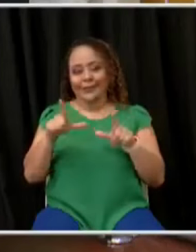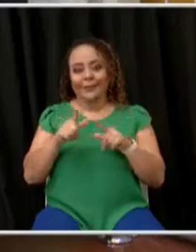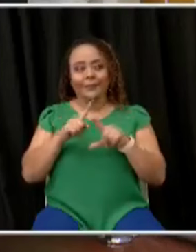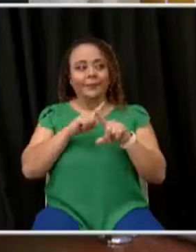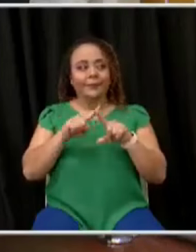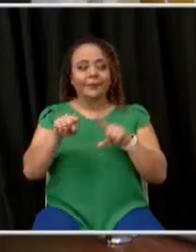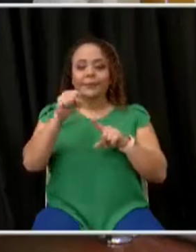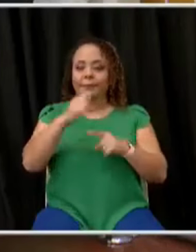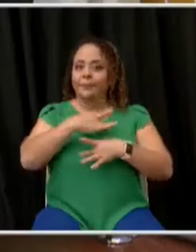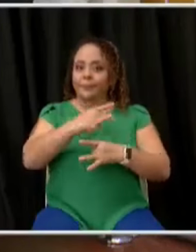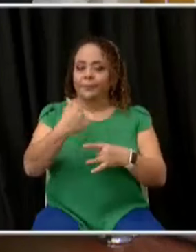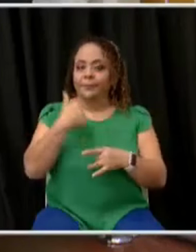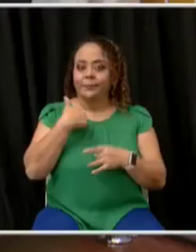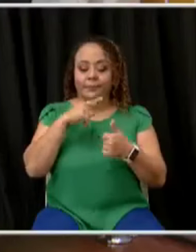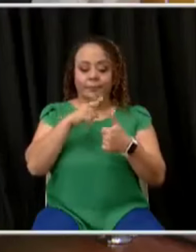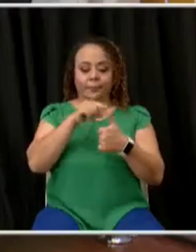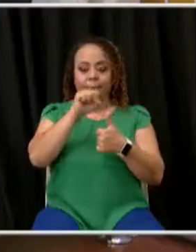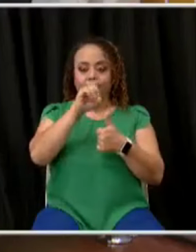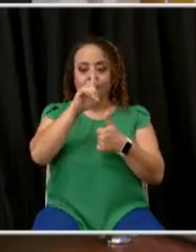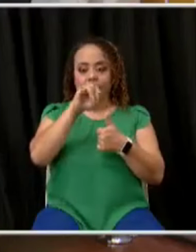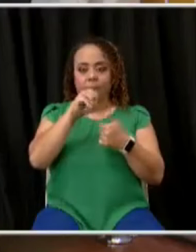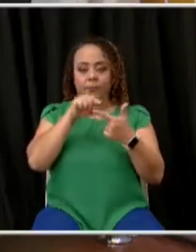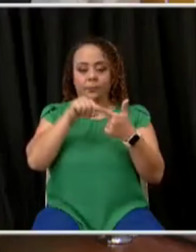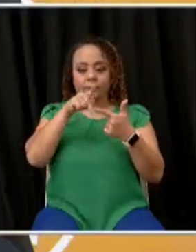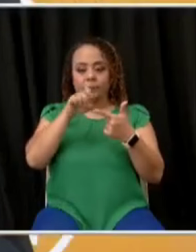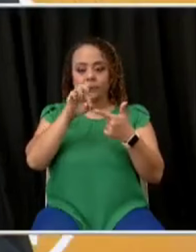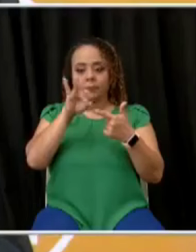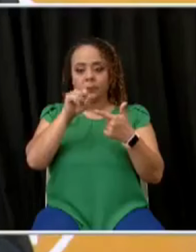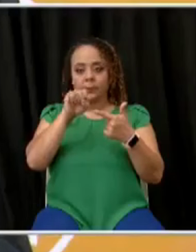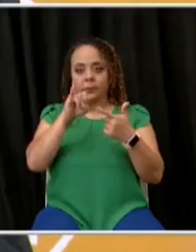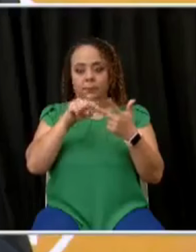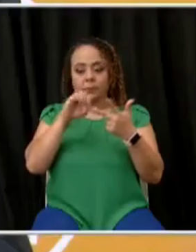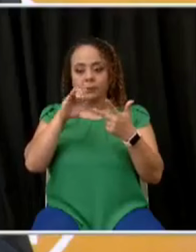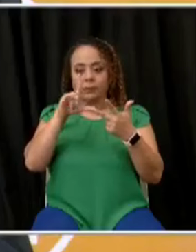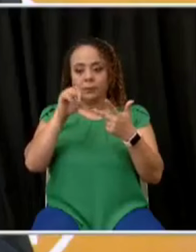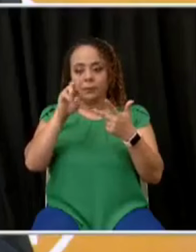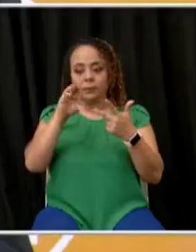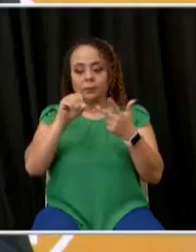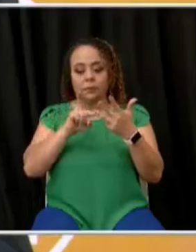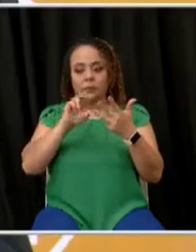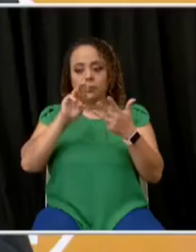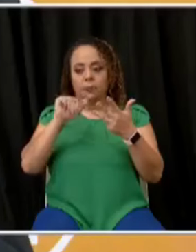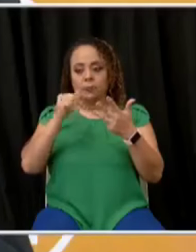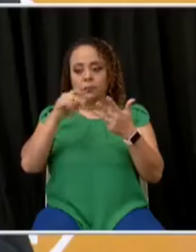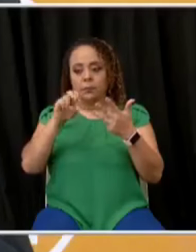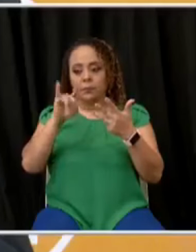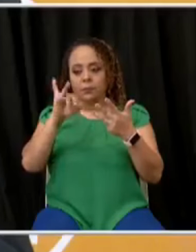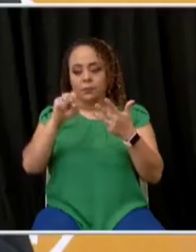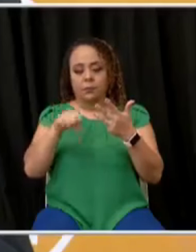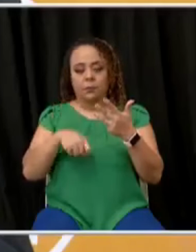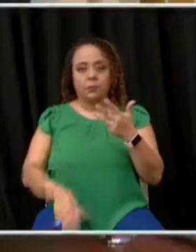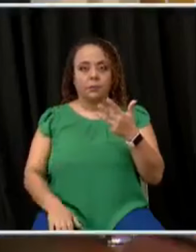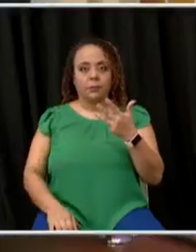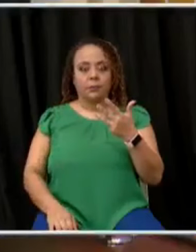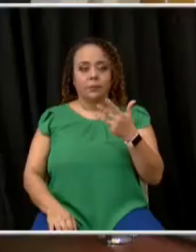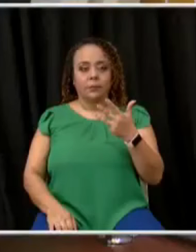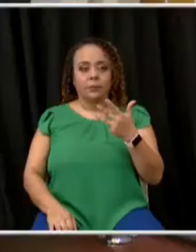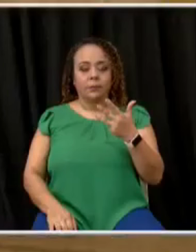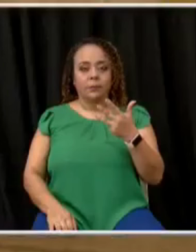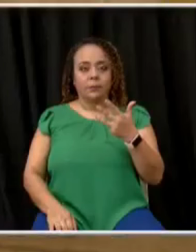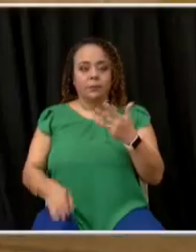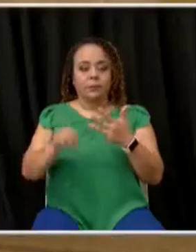me interesa que tengan sodio, potasio, cloro y magnesio. Ok. Cloro, sodio, potasio